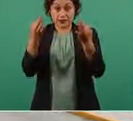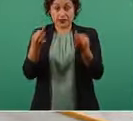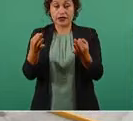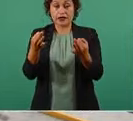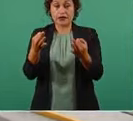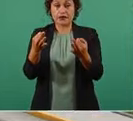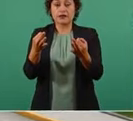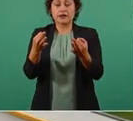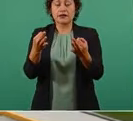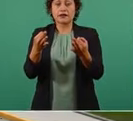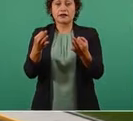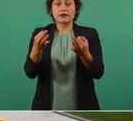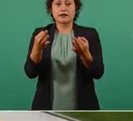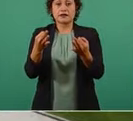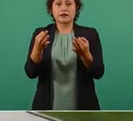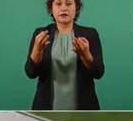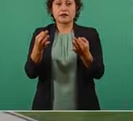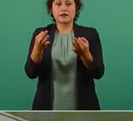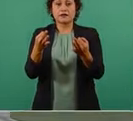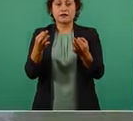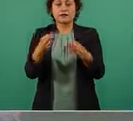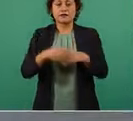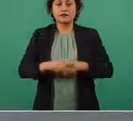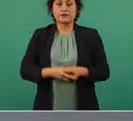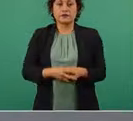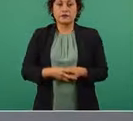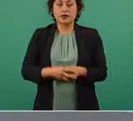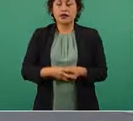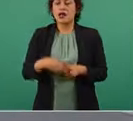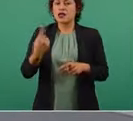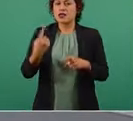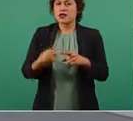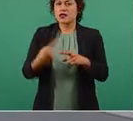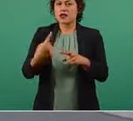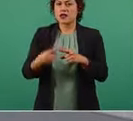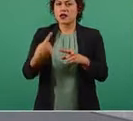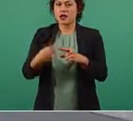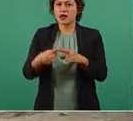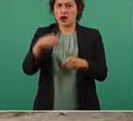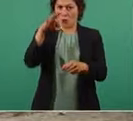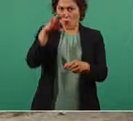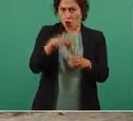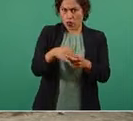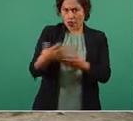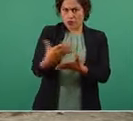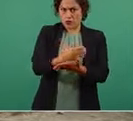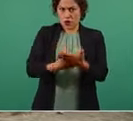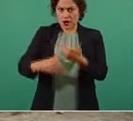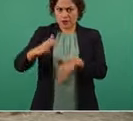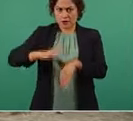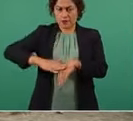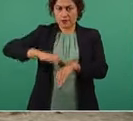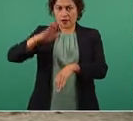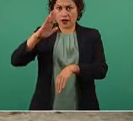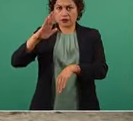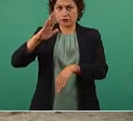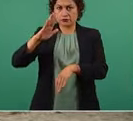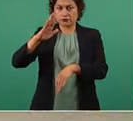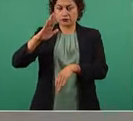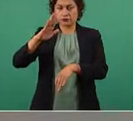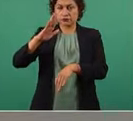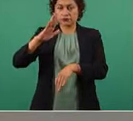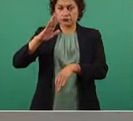la caseta principal de acceso peatonal a la refinería se trabaja en los acabados en muros de mampostería y en la colocación de cimbra para la